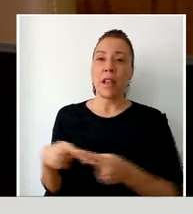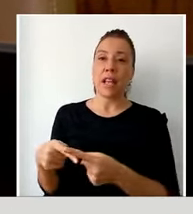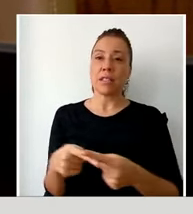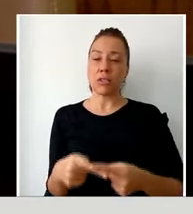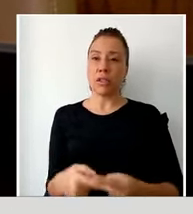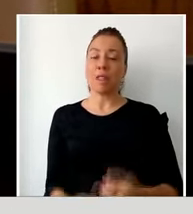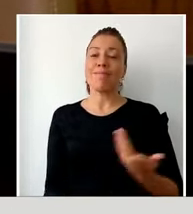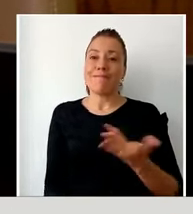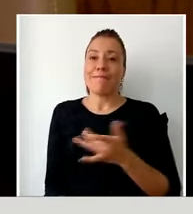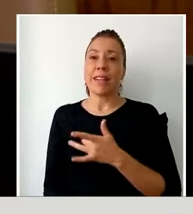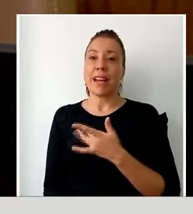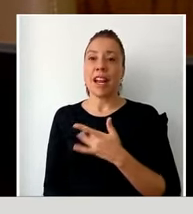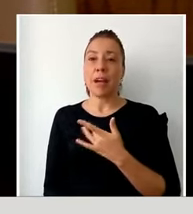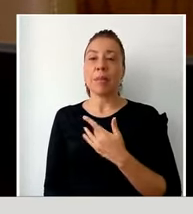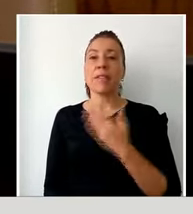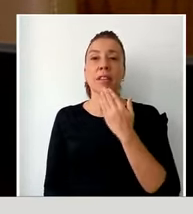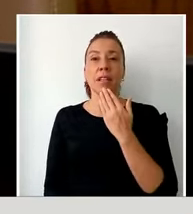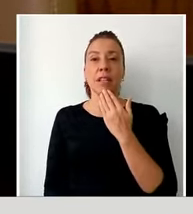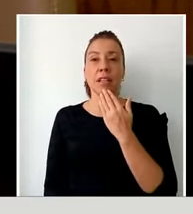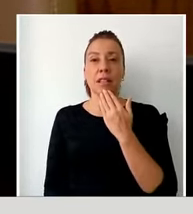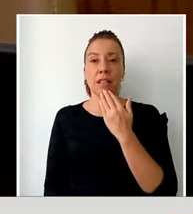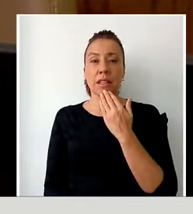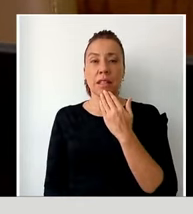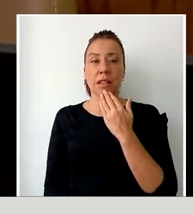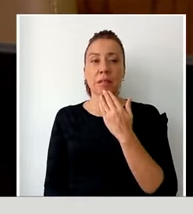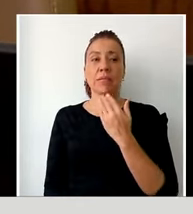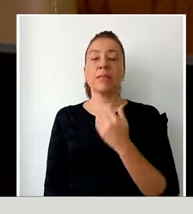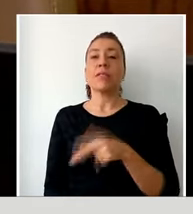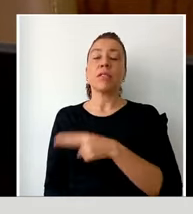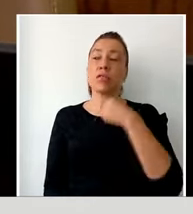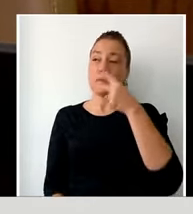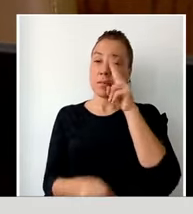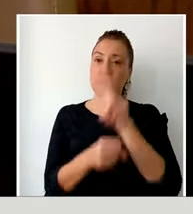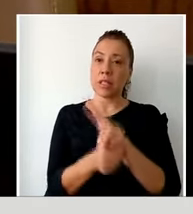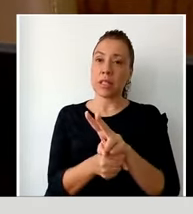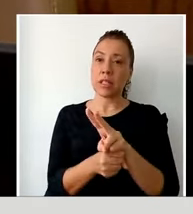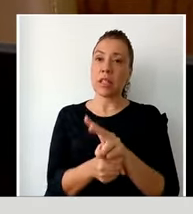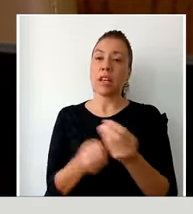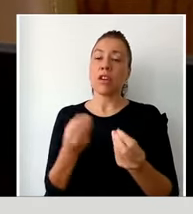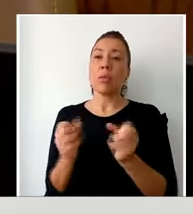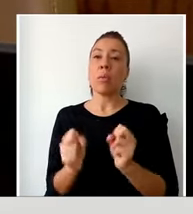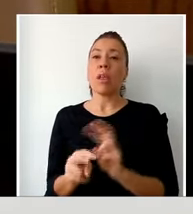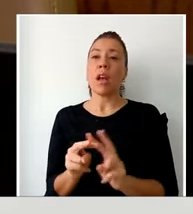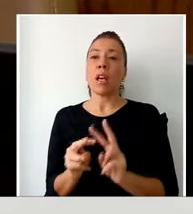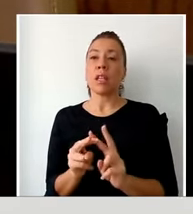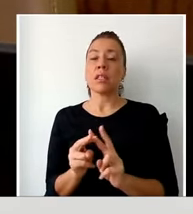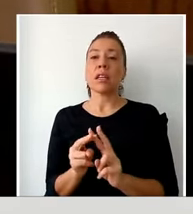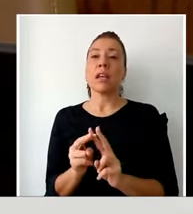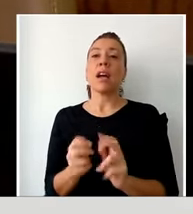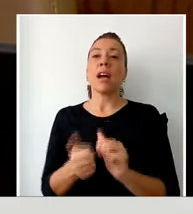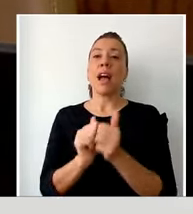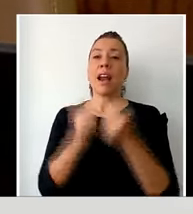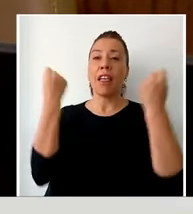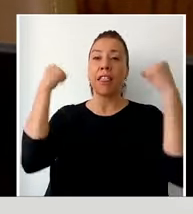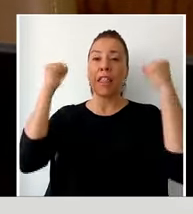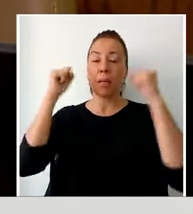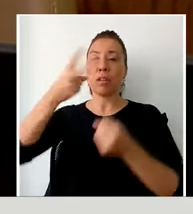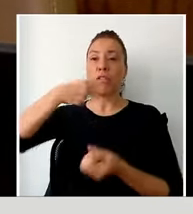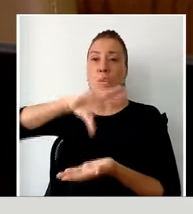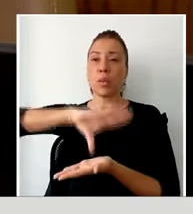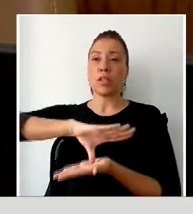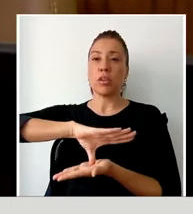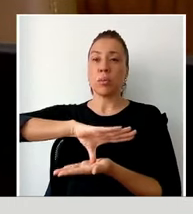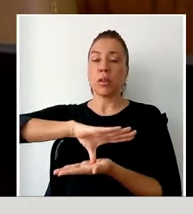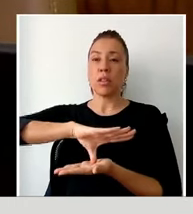también he sido y hemos sido testigos de cómo llevar adelante una carrera Deportiva en nuestro país es sinónimo